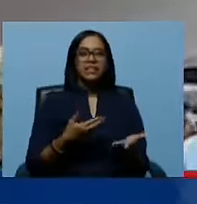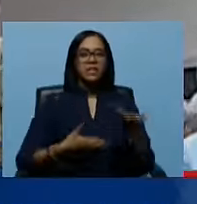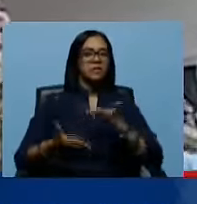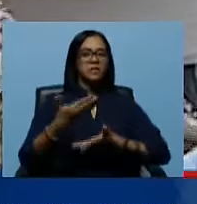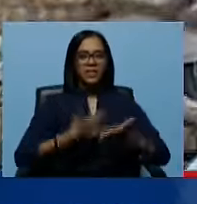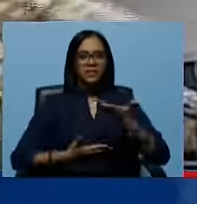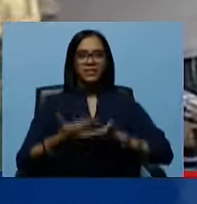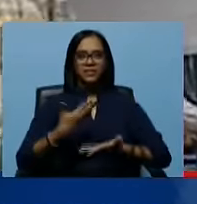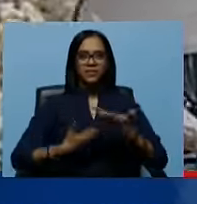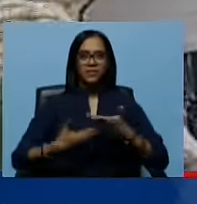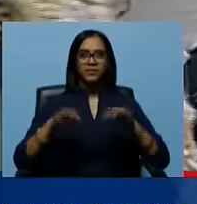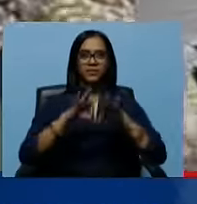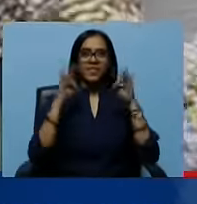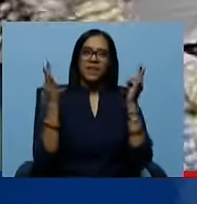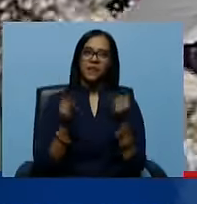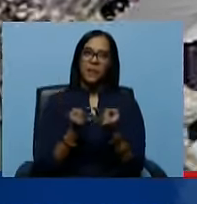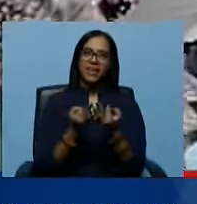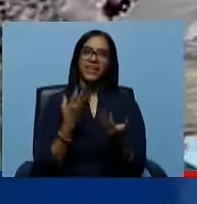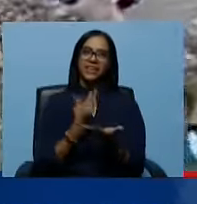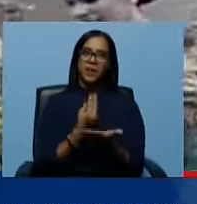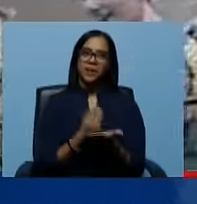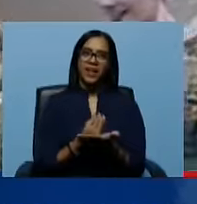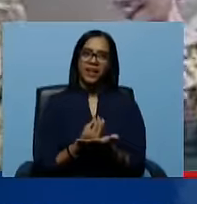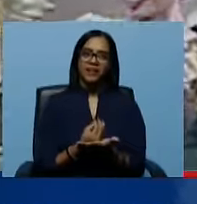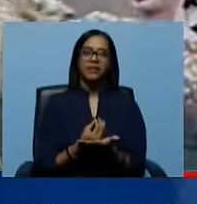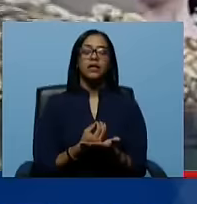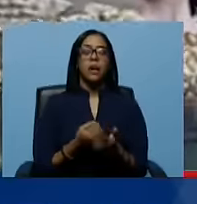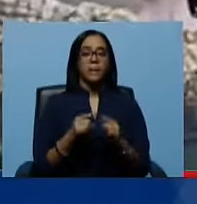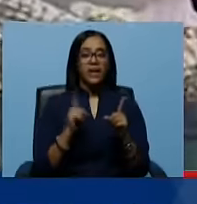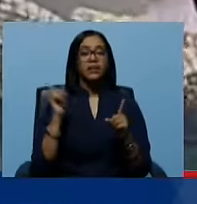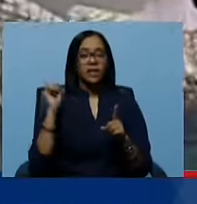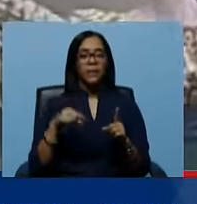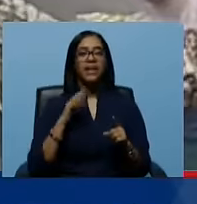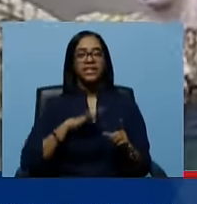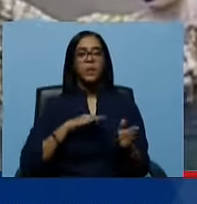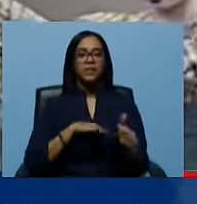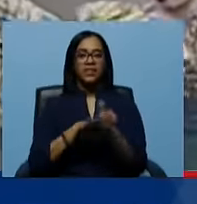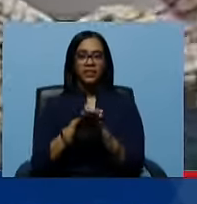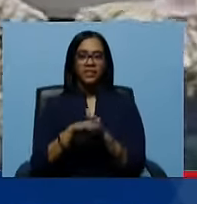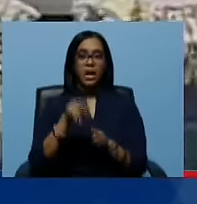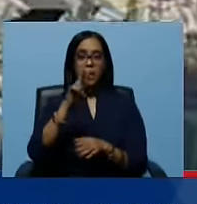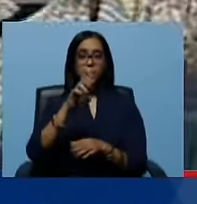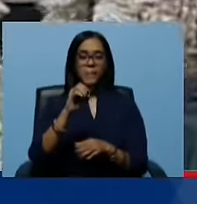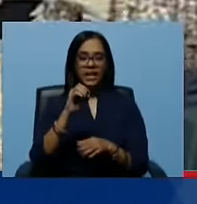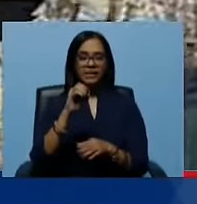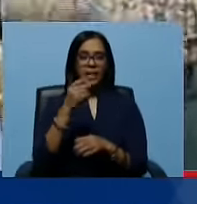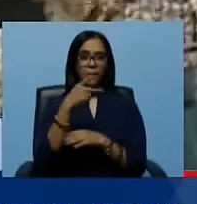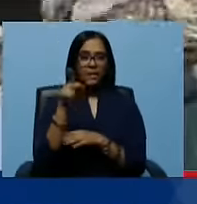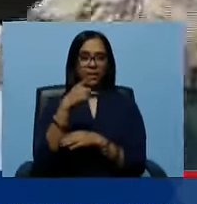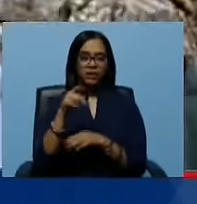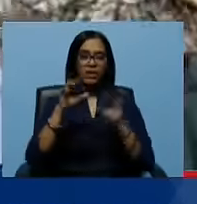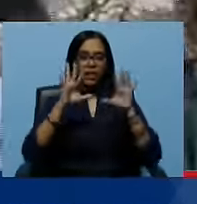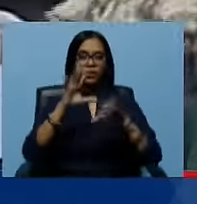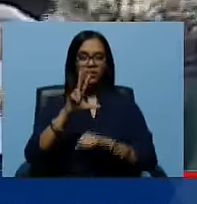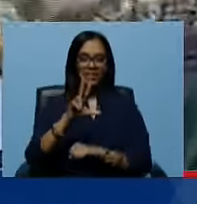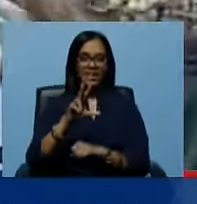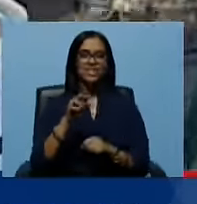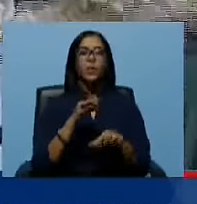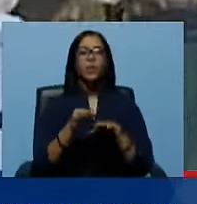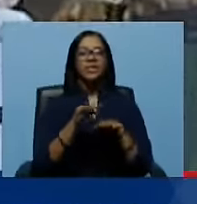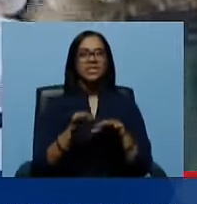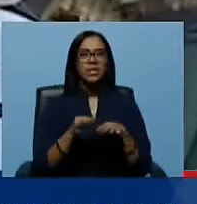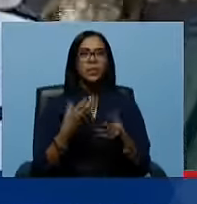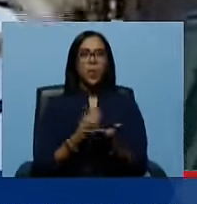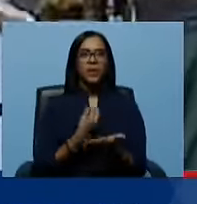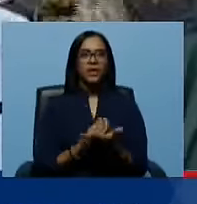socialización de la familia de Monagas, de Maturín, pero también estamos desarrollándolo en 20 parroquias, en los 13 municipios del estado de Monagas, también